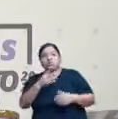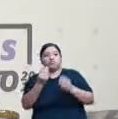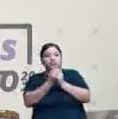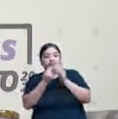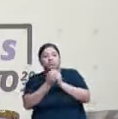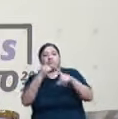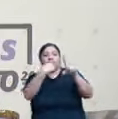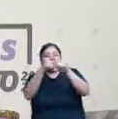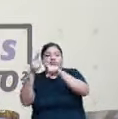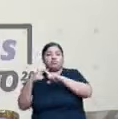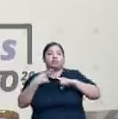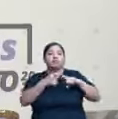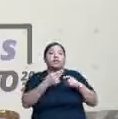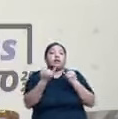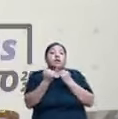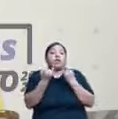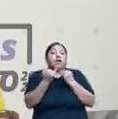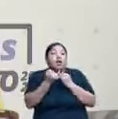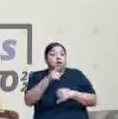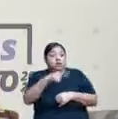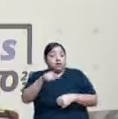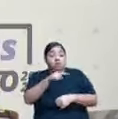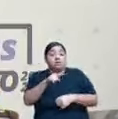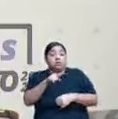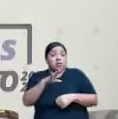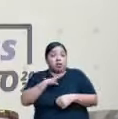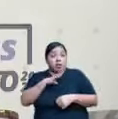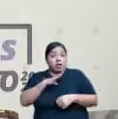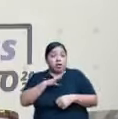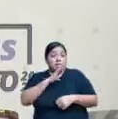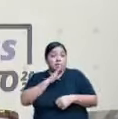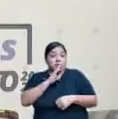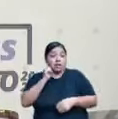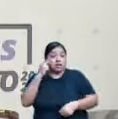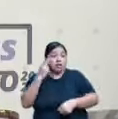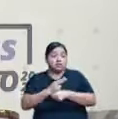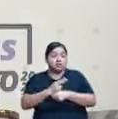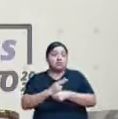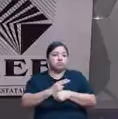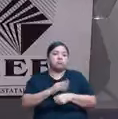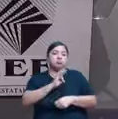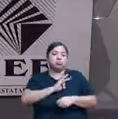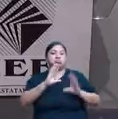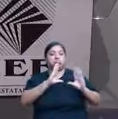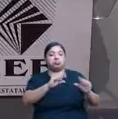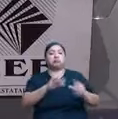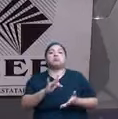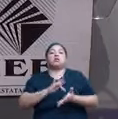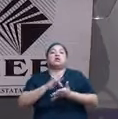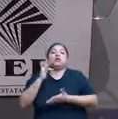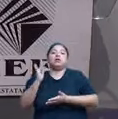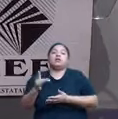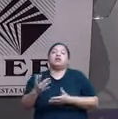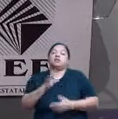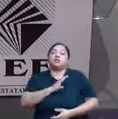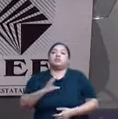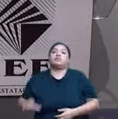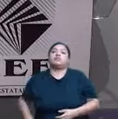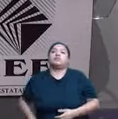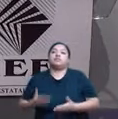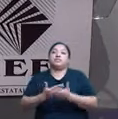prevención de la maternidad temprana. Muchas gracias por su intervención, candidata.